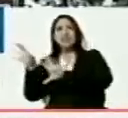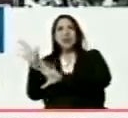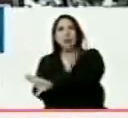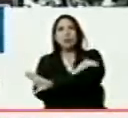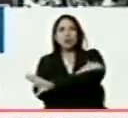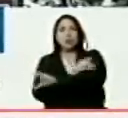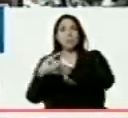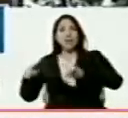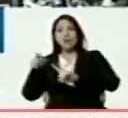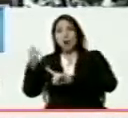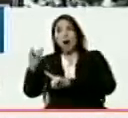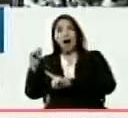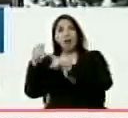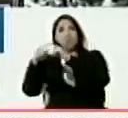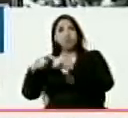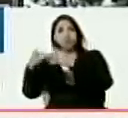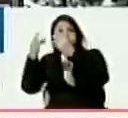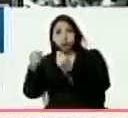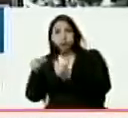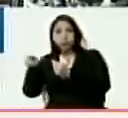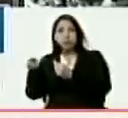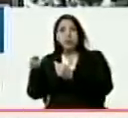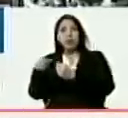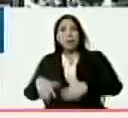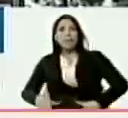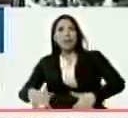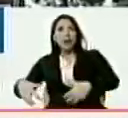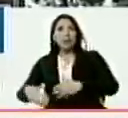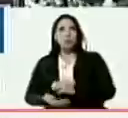Porque esos son los saldos del capitalismo.